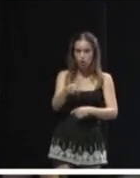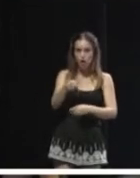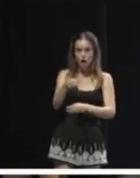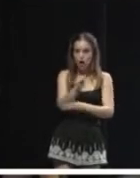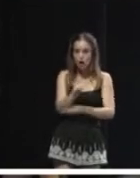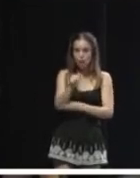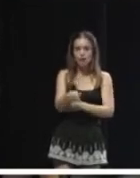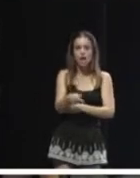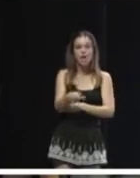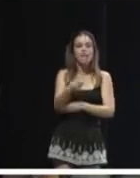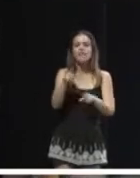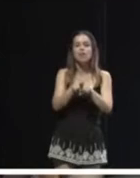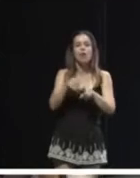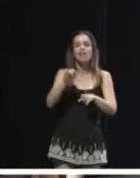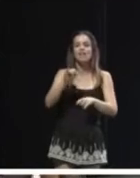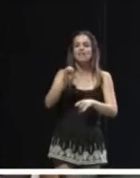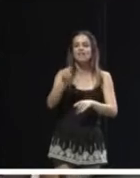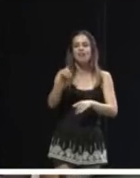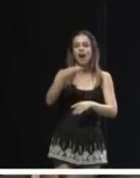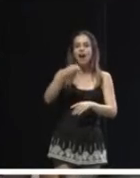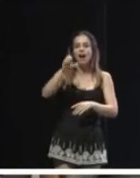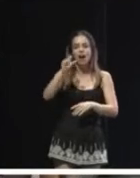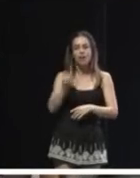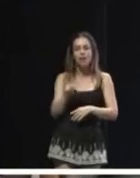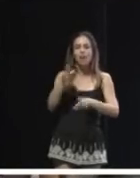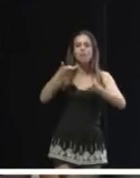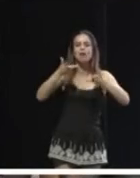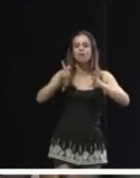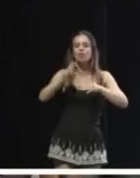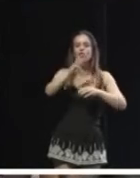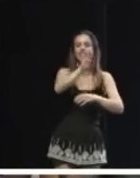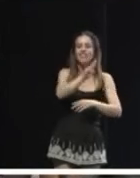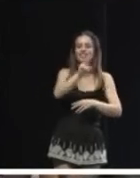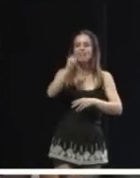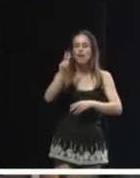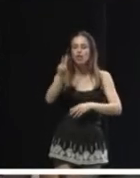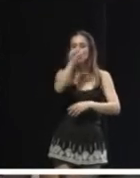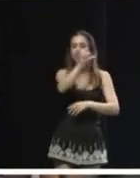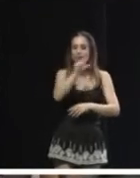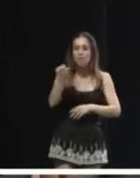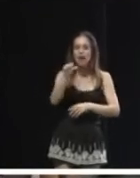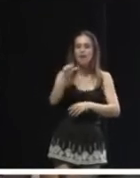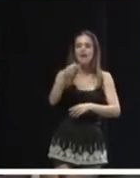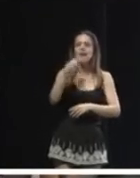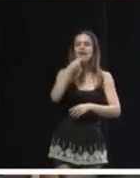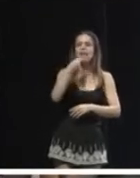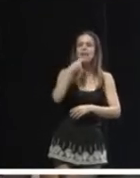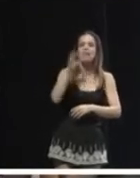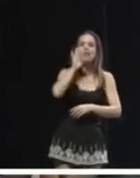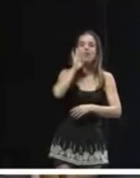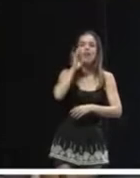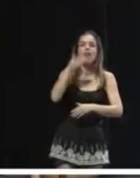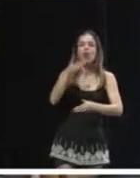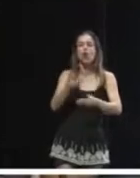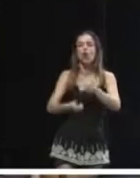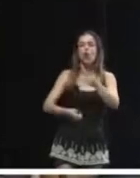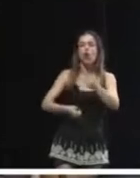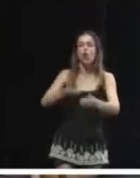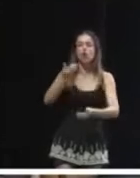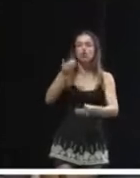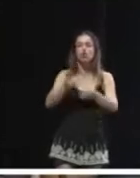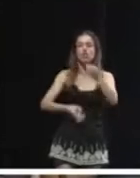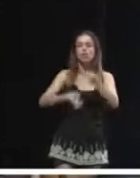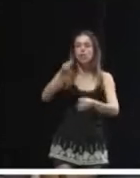Isabel, van a tener un permiso de 32 semanas, como ya están diciendo los tribunales en nuestro